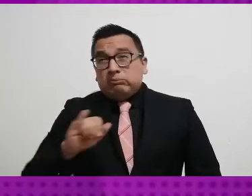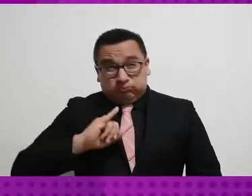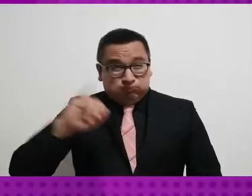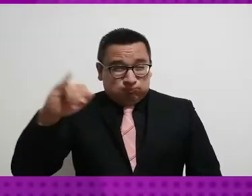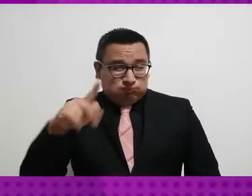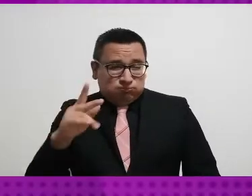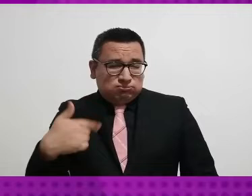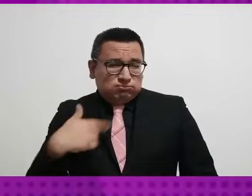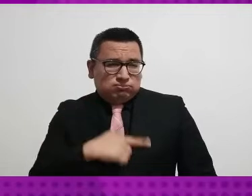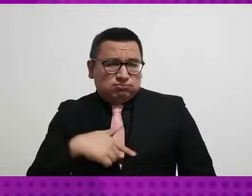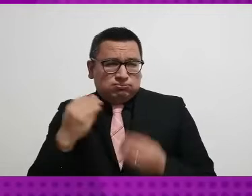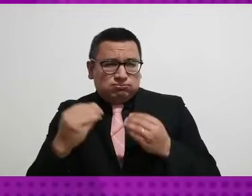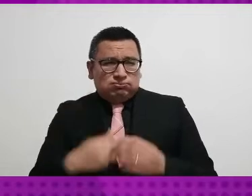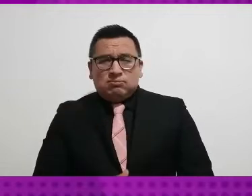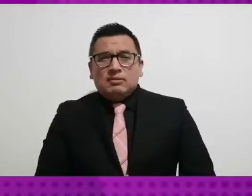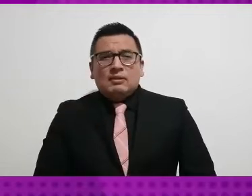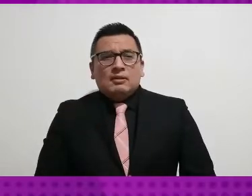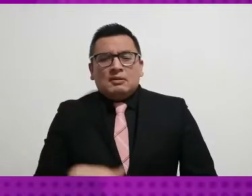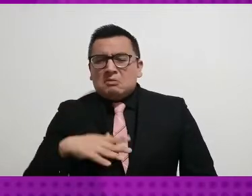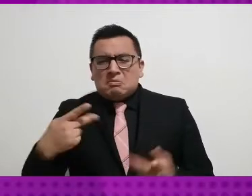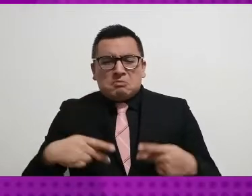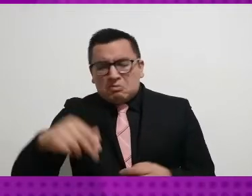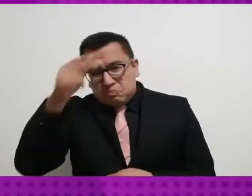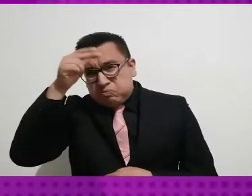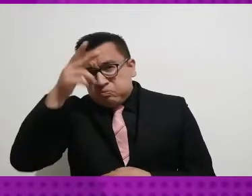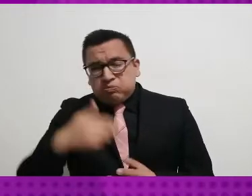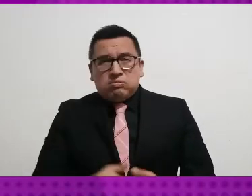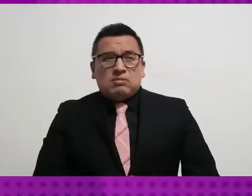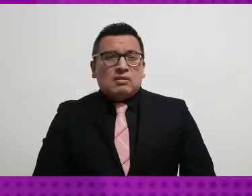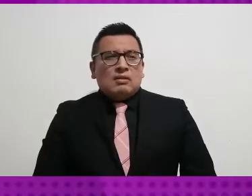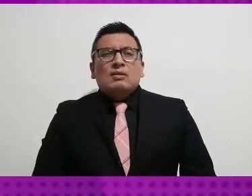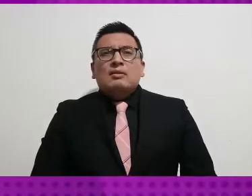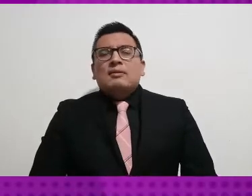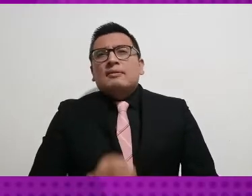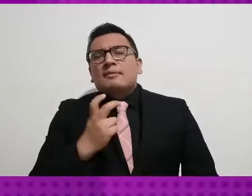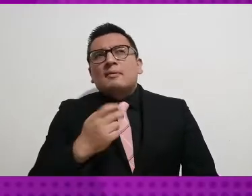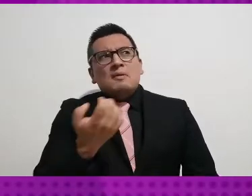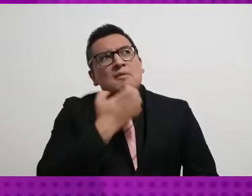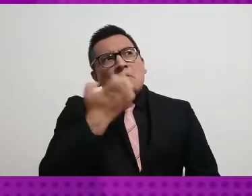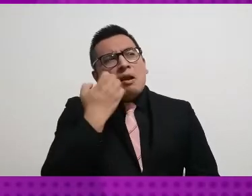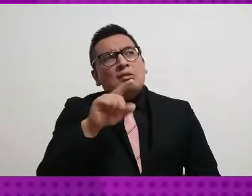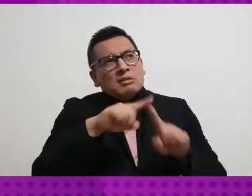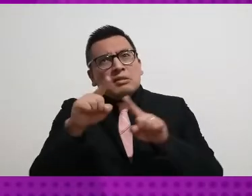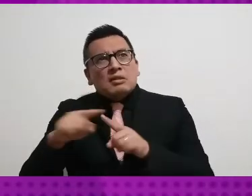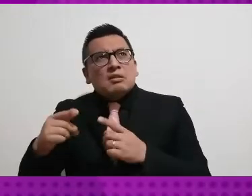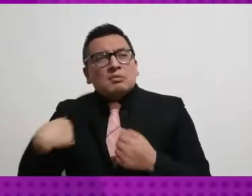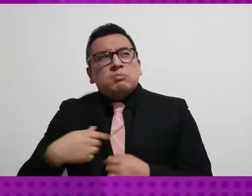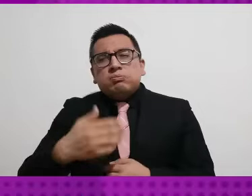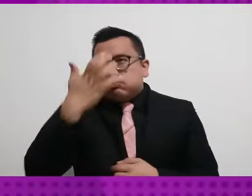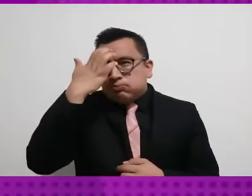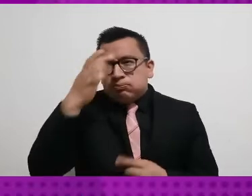derramadero, pero también fue uno de los momentos que más me gustó. Gente muy inteligente en todas las escuelas, y la verdad es que